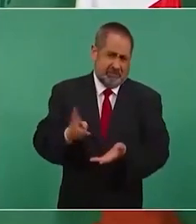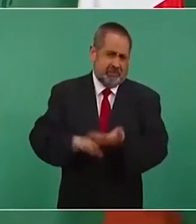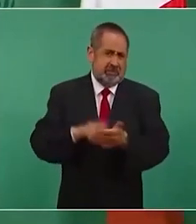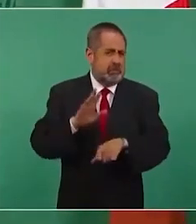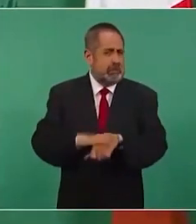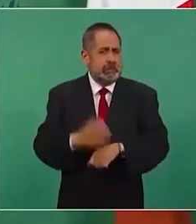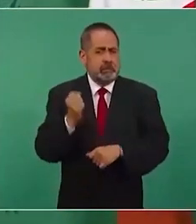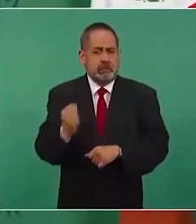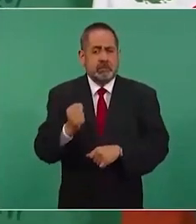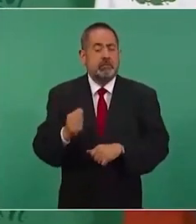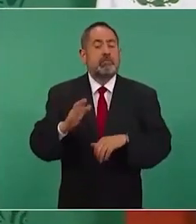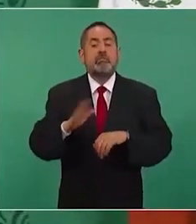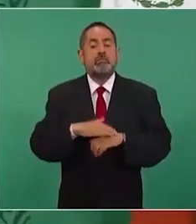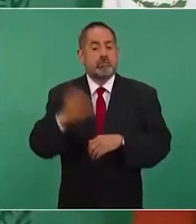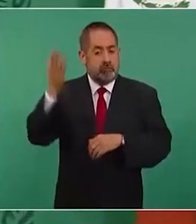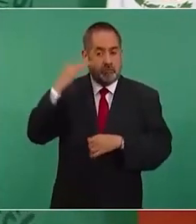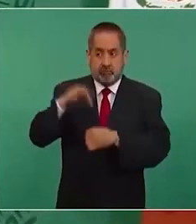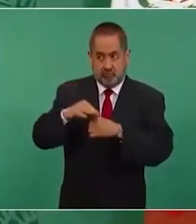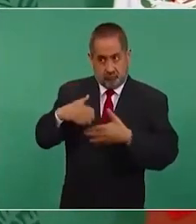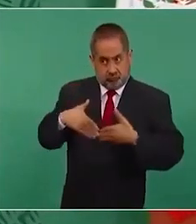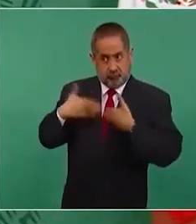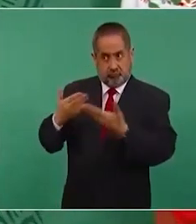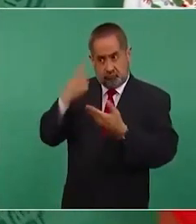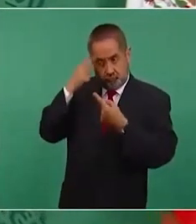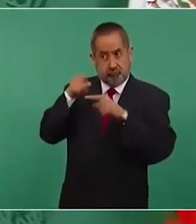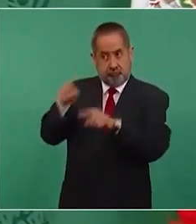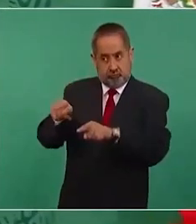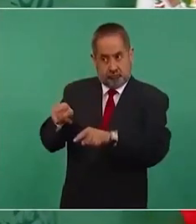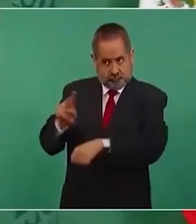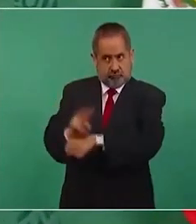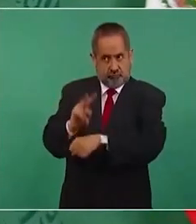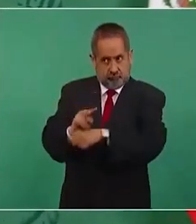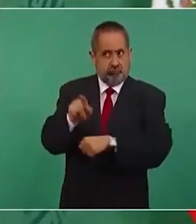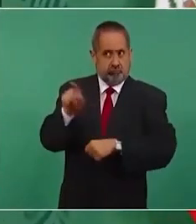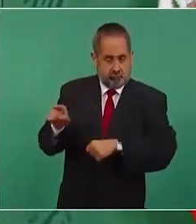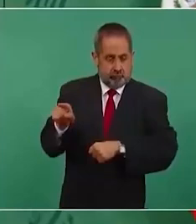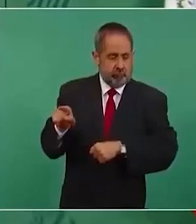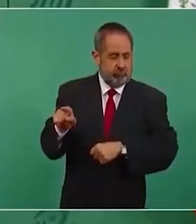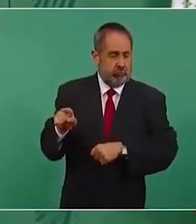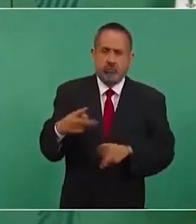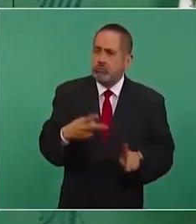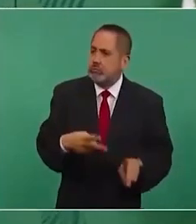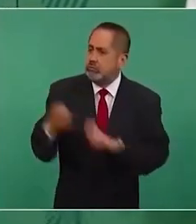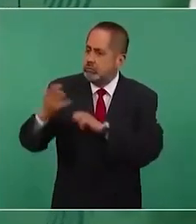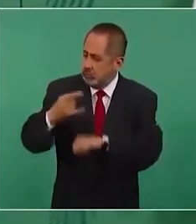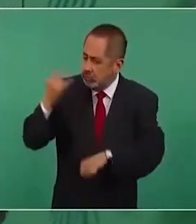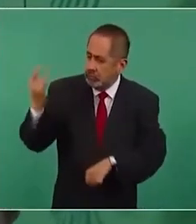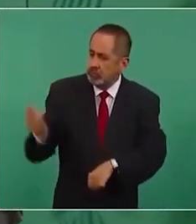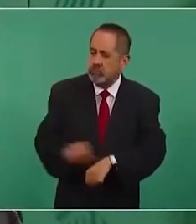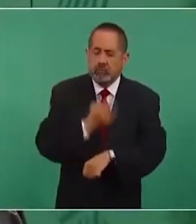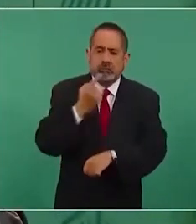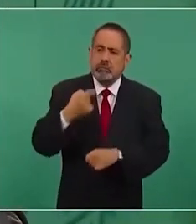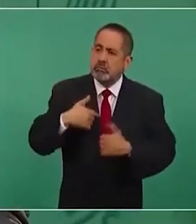porque se le está confiando, el pueblo le está confiando el manejo